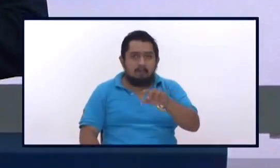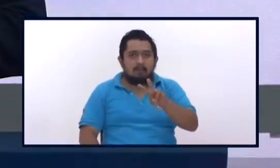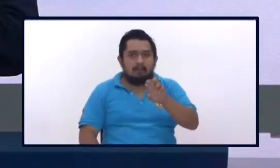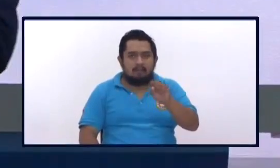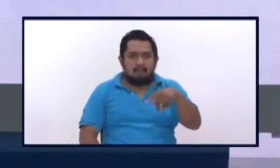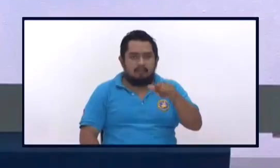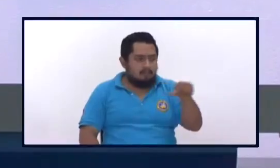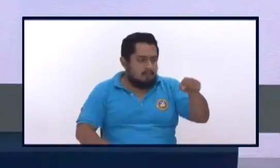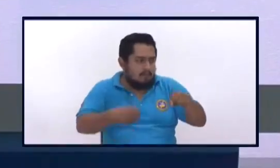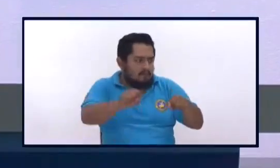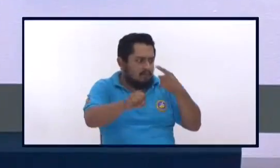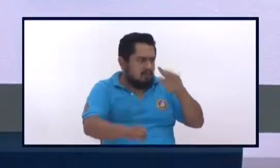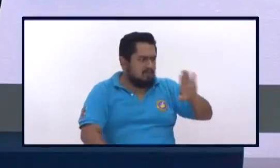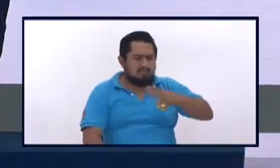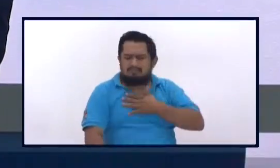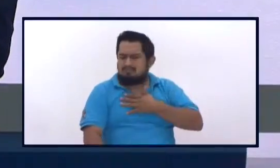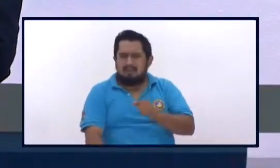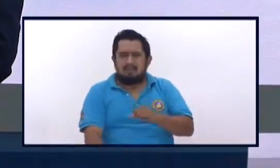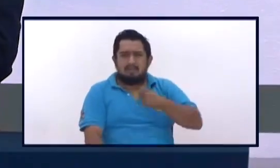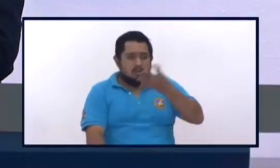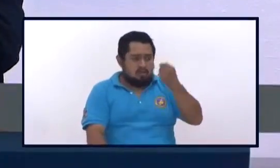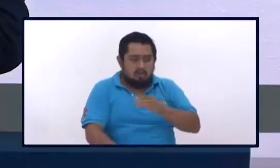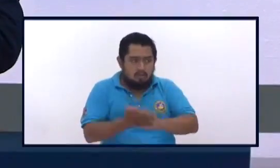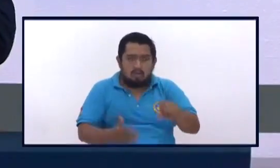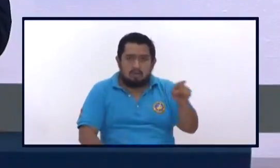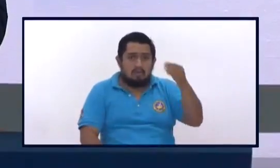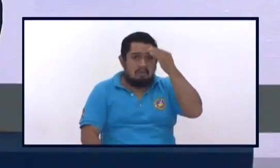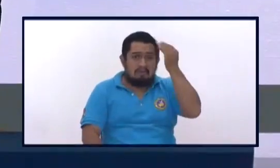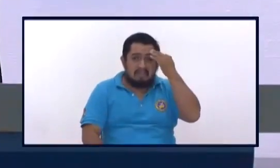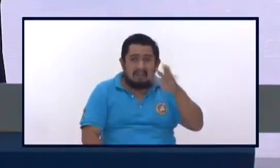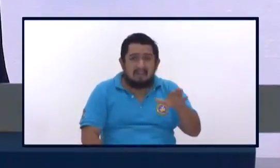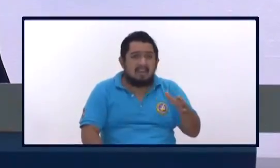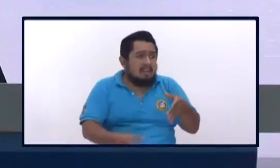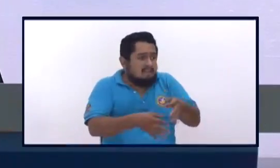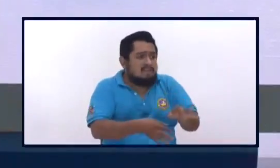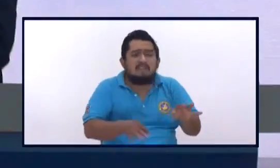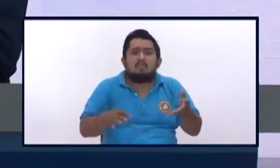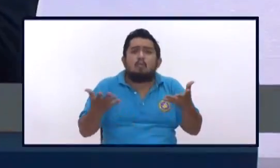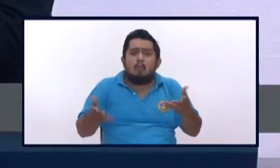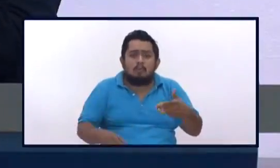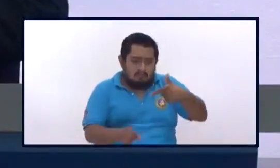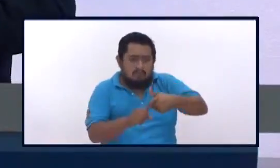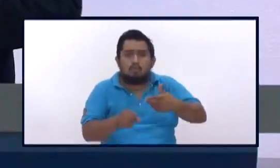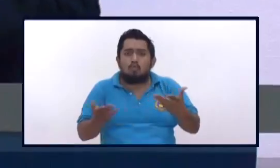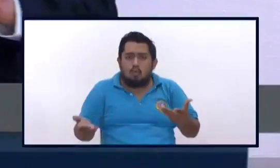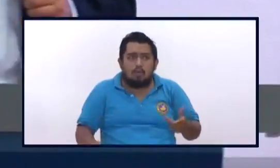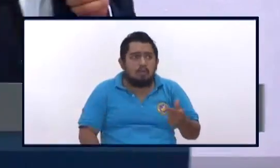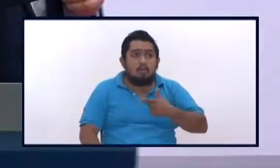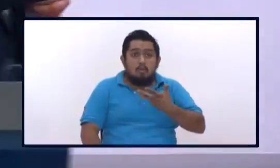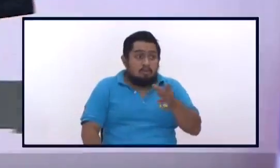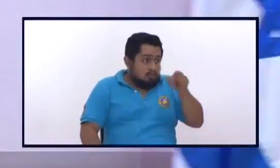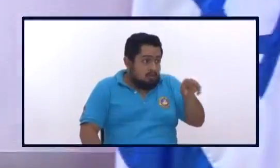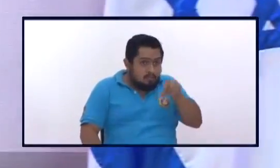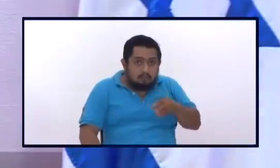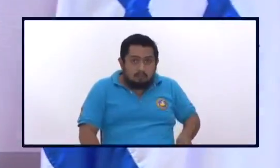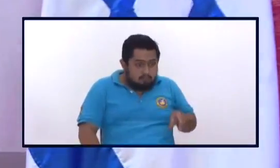que yo detesto esta moto porque el día que la compramos yo no sabía ni cómo poder encenderla ni cómo echar gasolina porque porque esa llave de